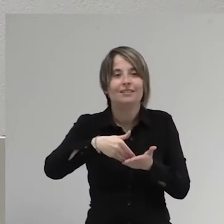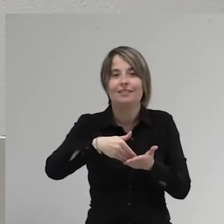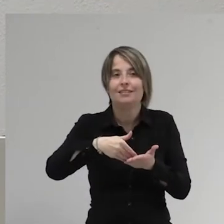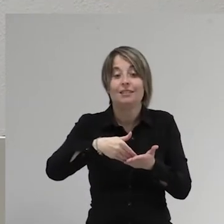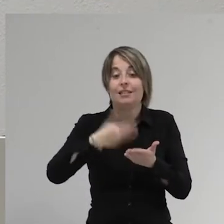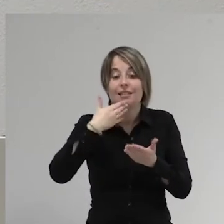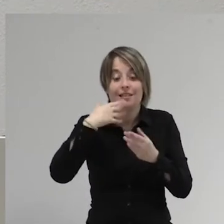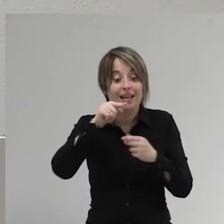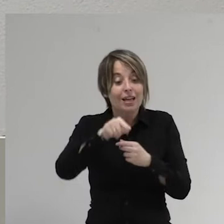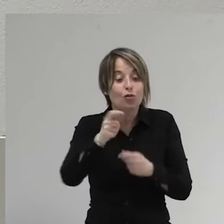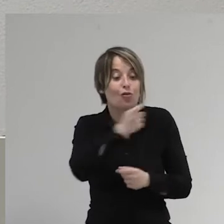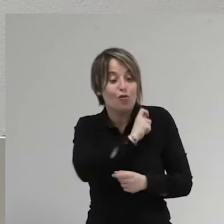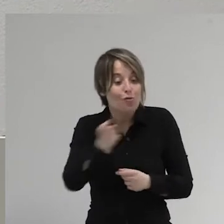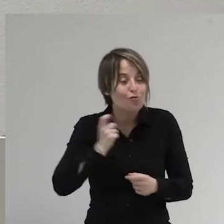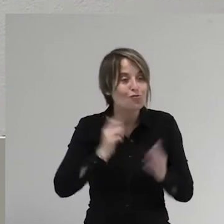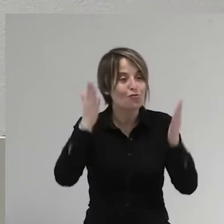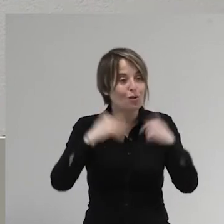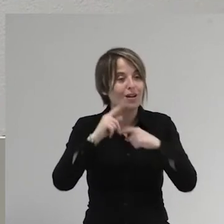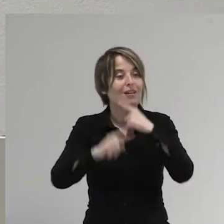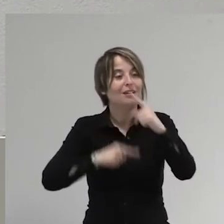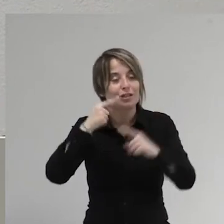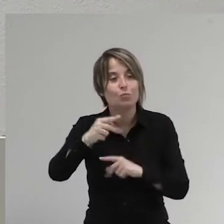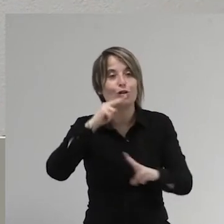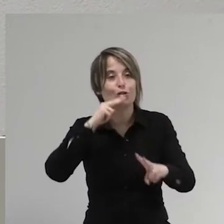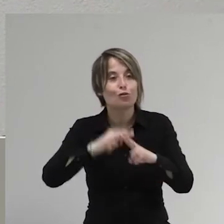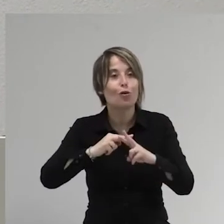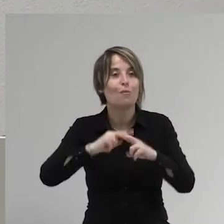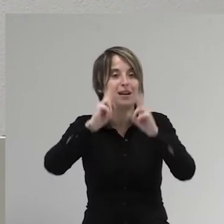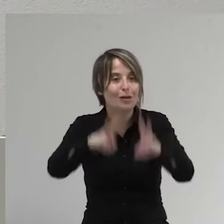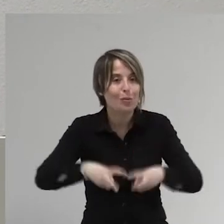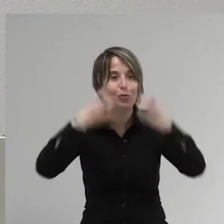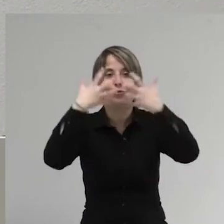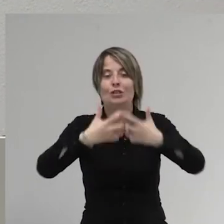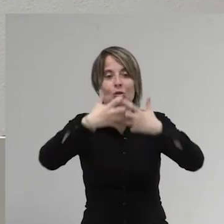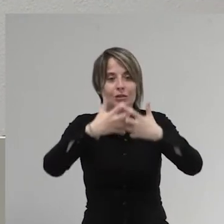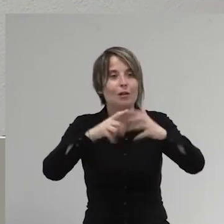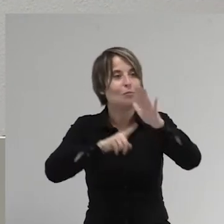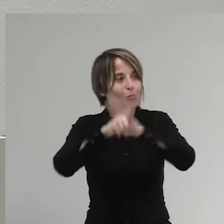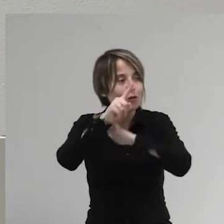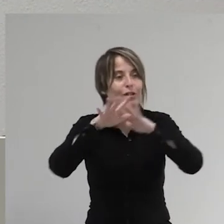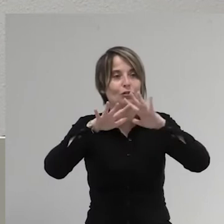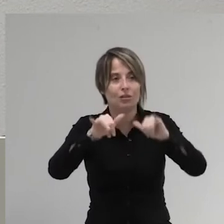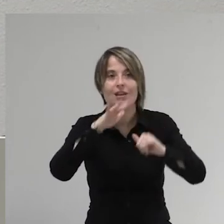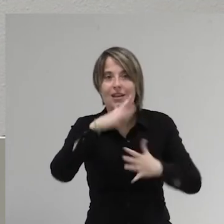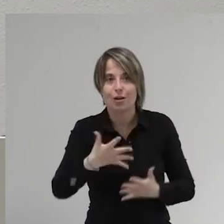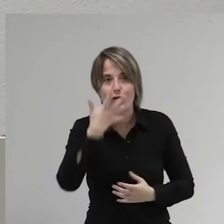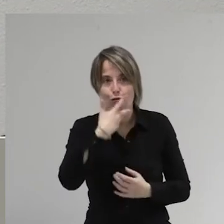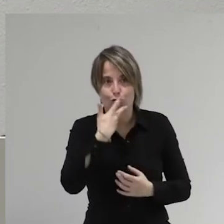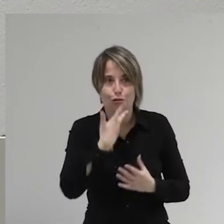no hubiera habido aquello que se llamó revolución industrial, ni progreso, ni todo lo que ahora